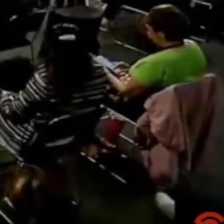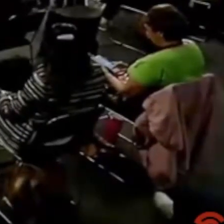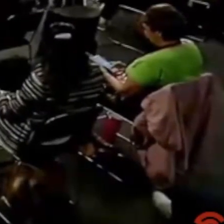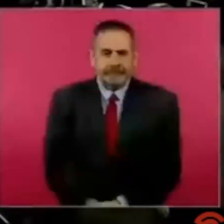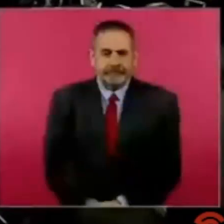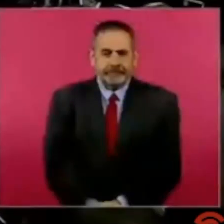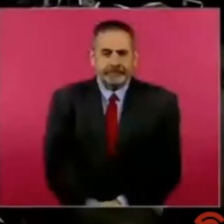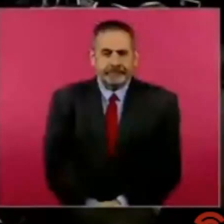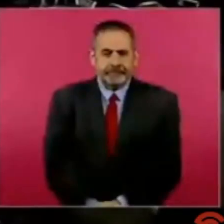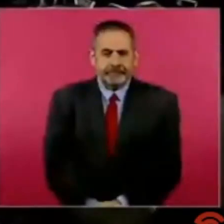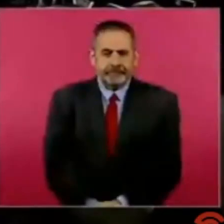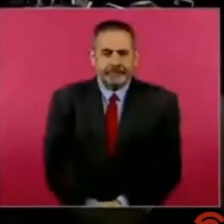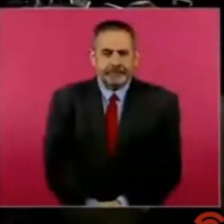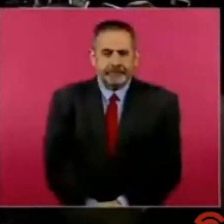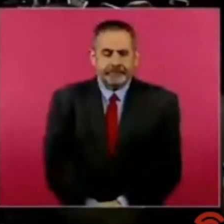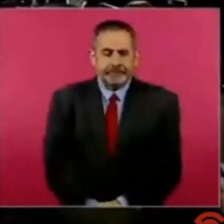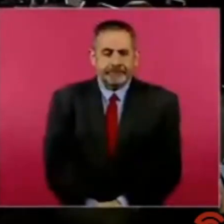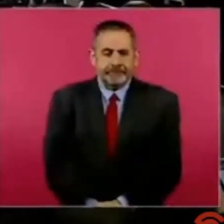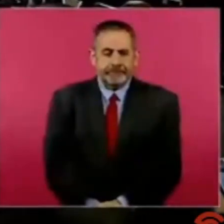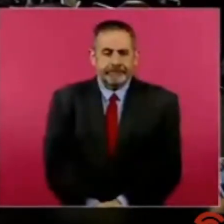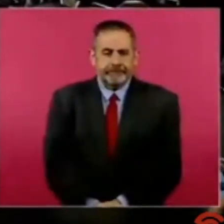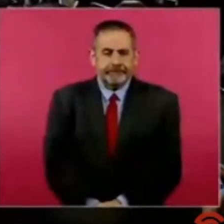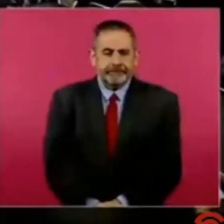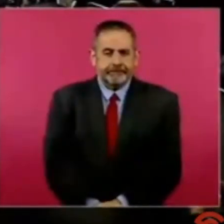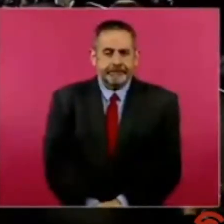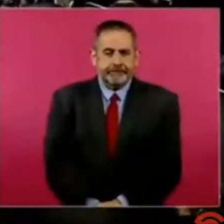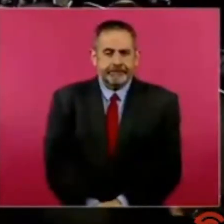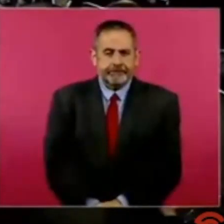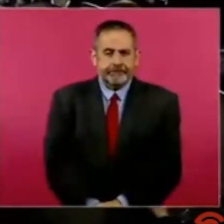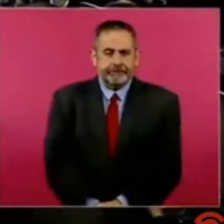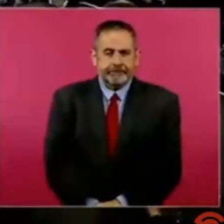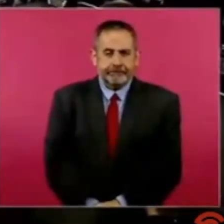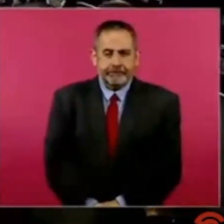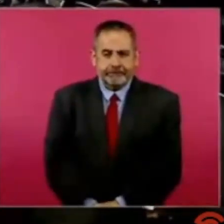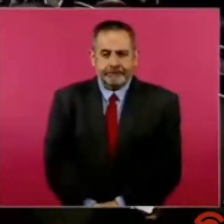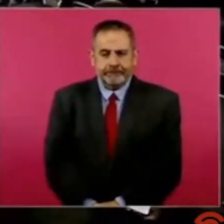Ya está, me estaba confundiendo. Buenos días, señor presidente. Raúl Hernández.